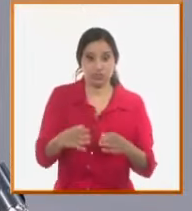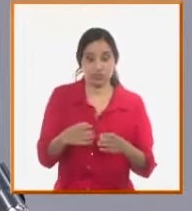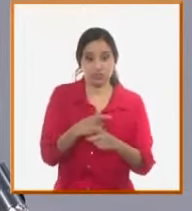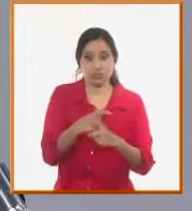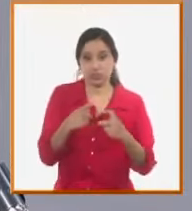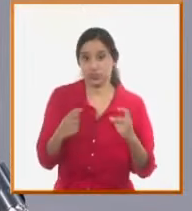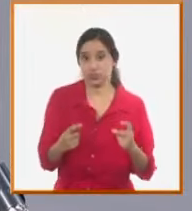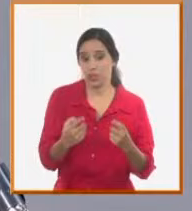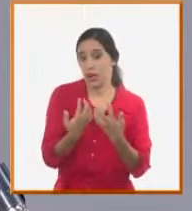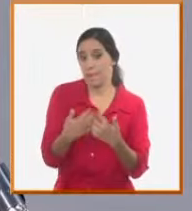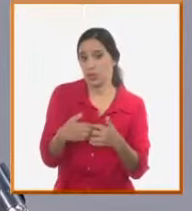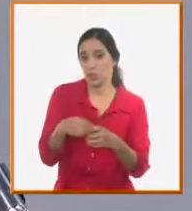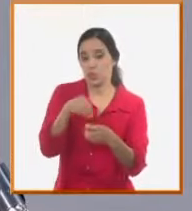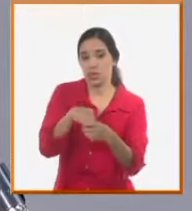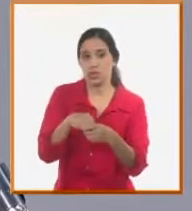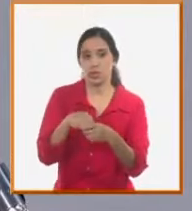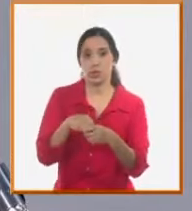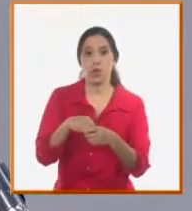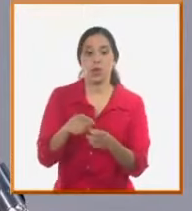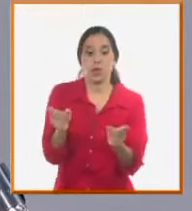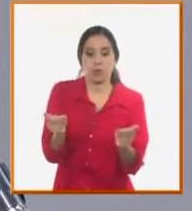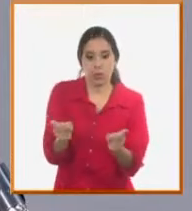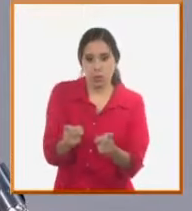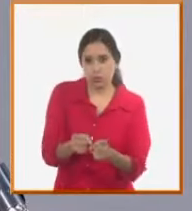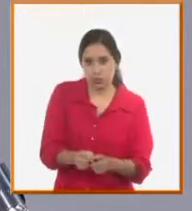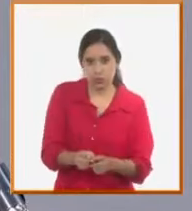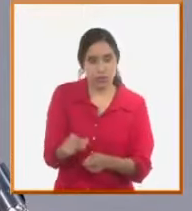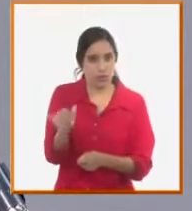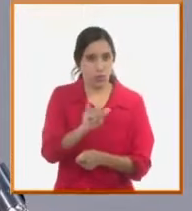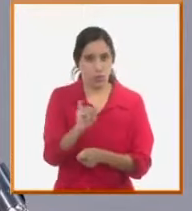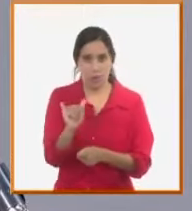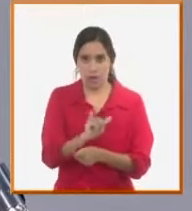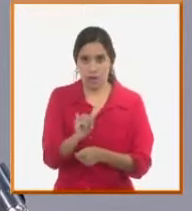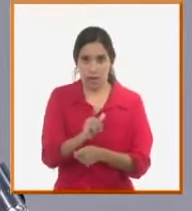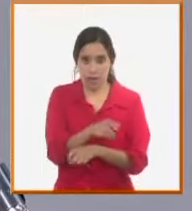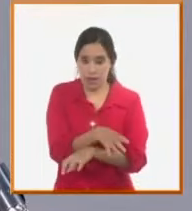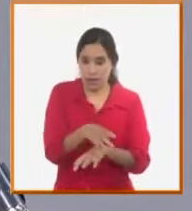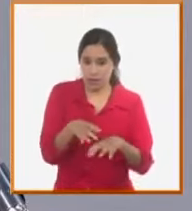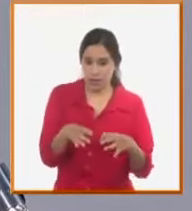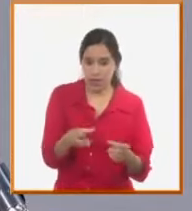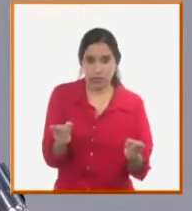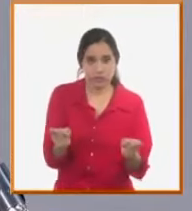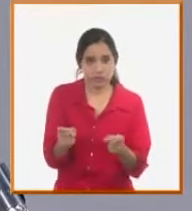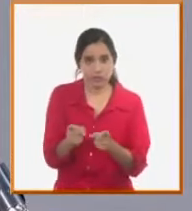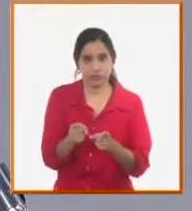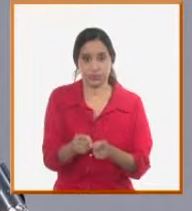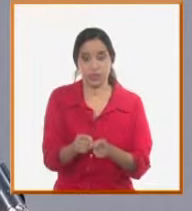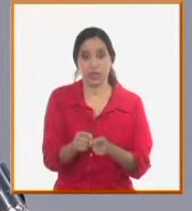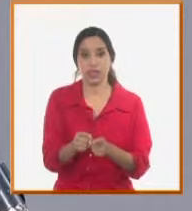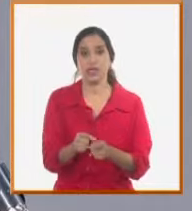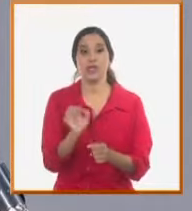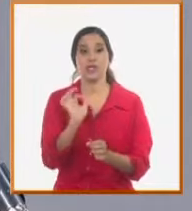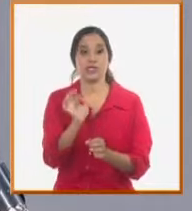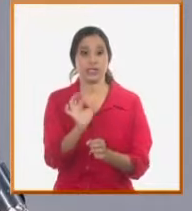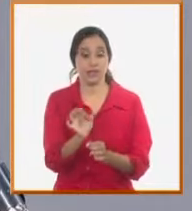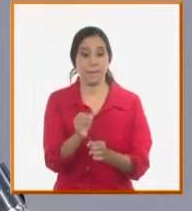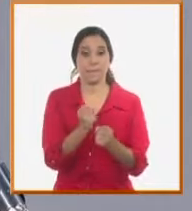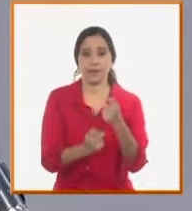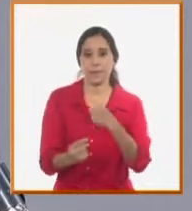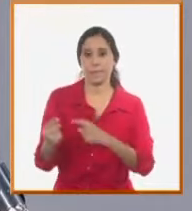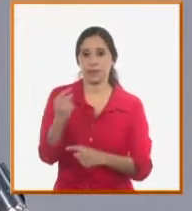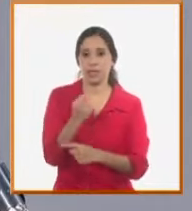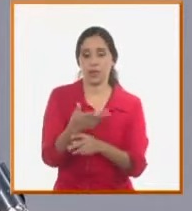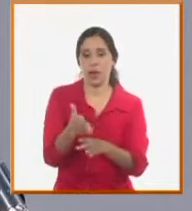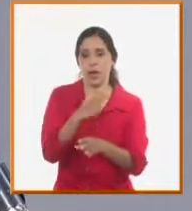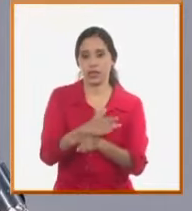su producción, la ganadería menor, en este caso estamos hablando de ganado menor, siempre y cuando siempre cumplan las